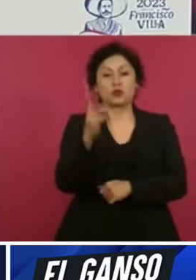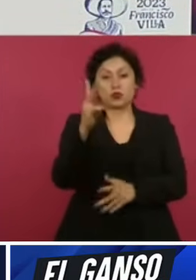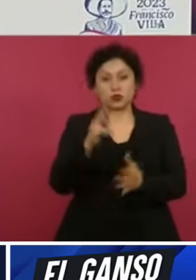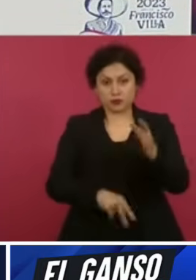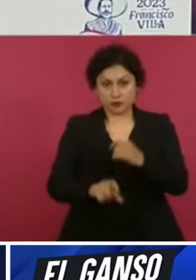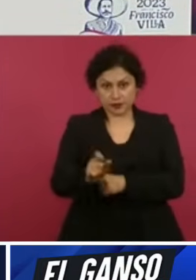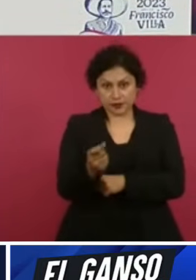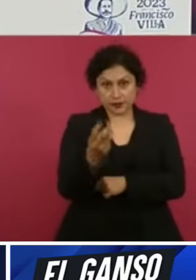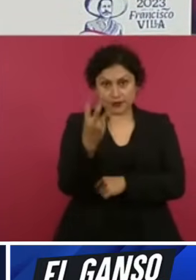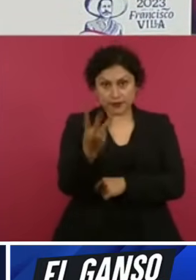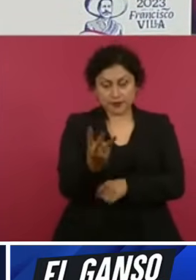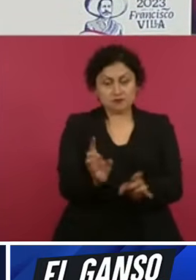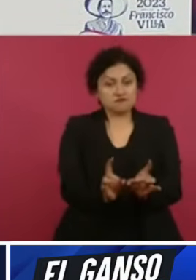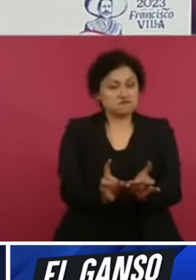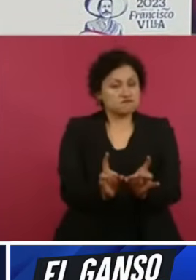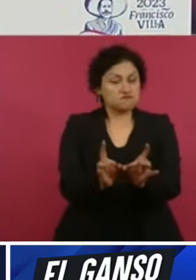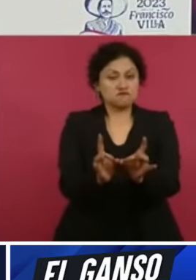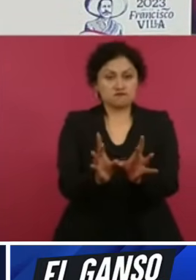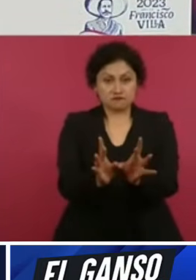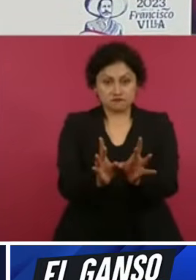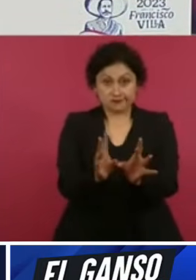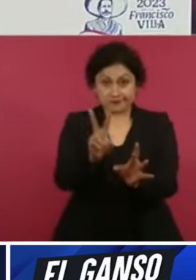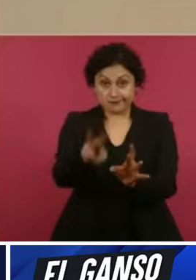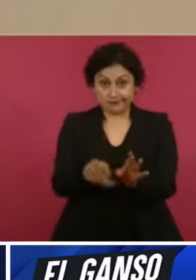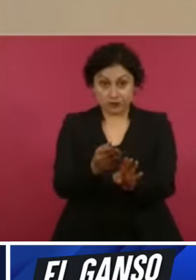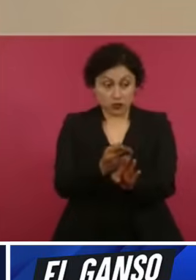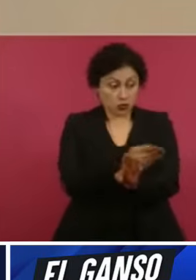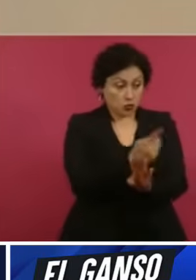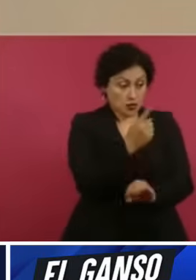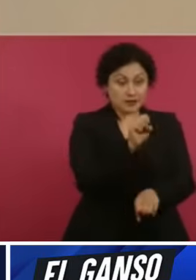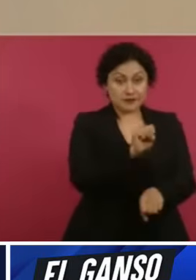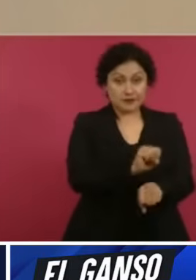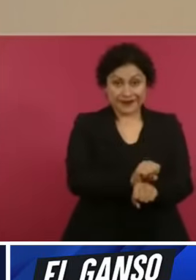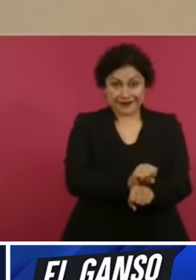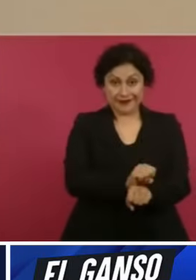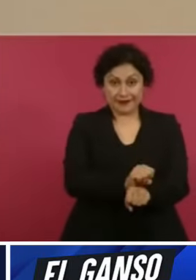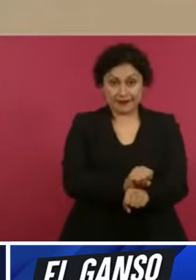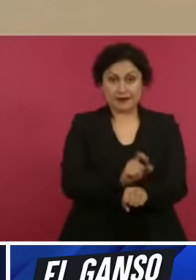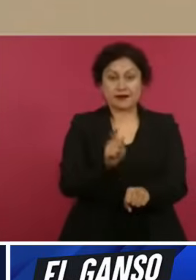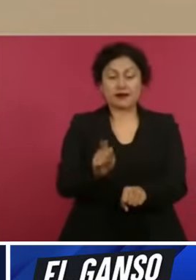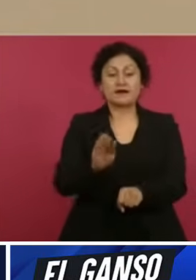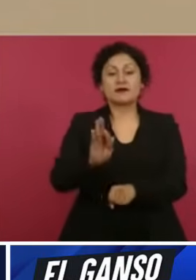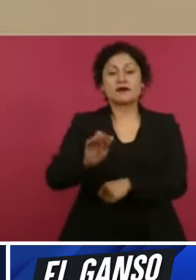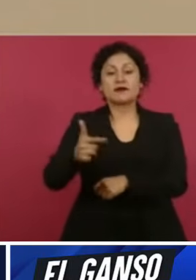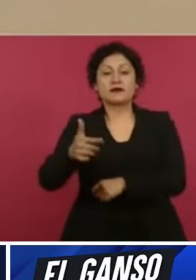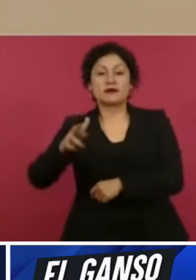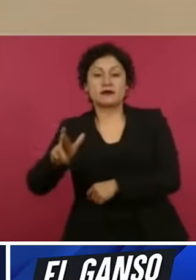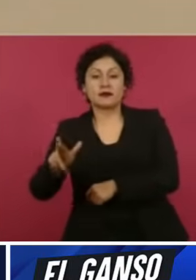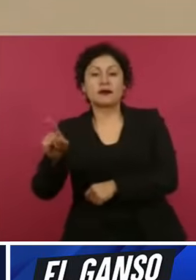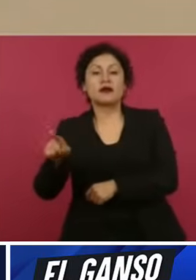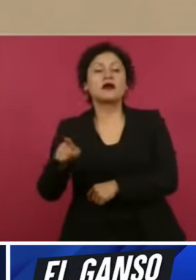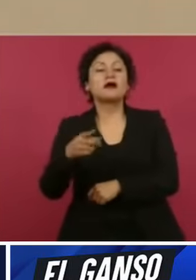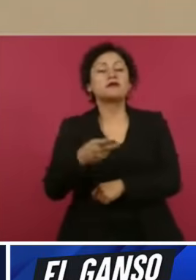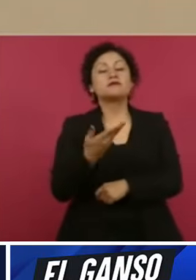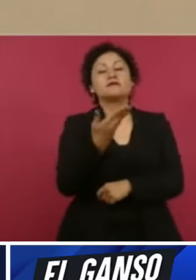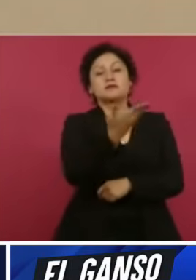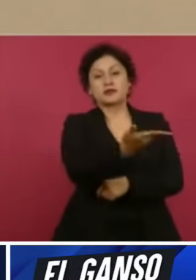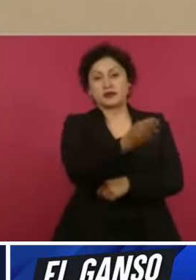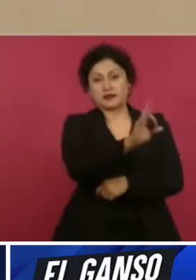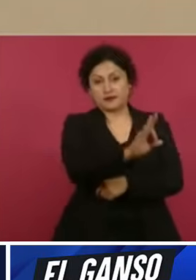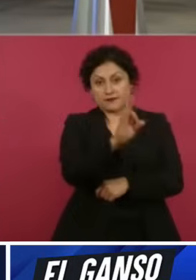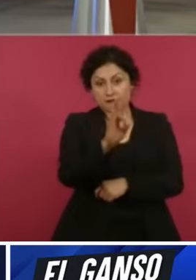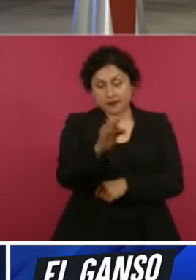casualmente una semana después de que la fiscalía general solicitara fecha para imputación y y